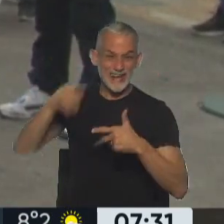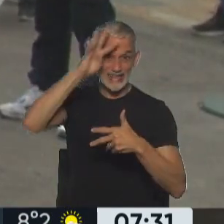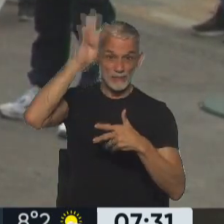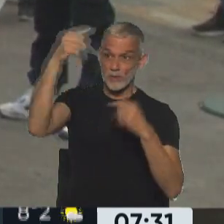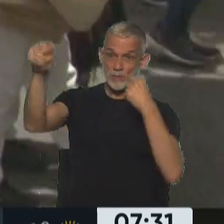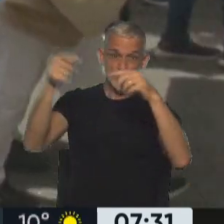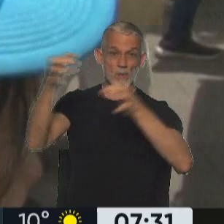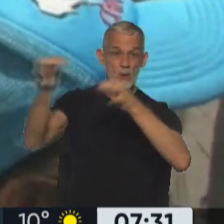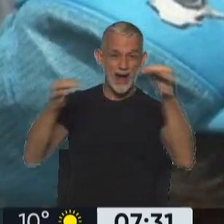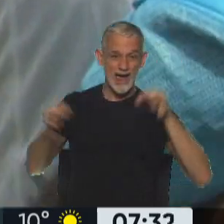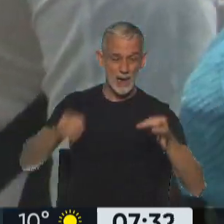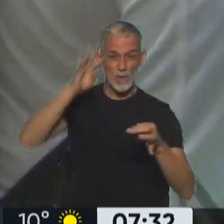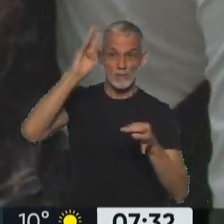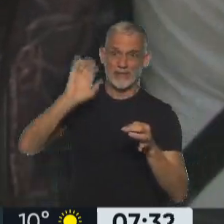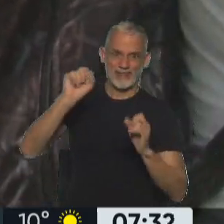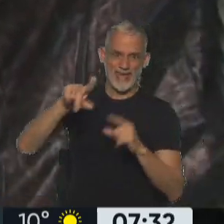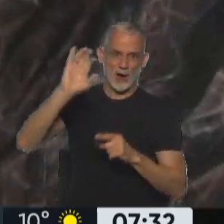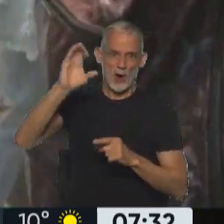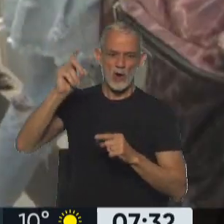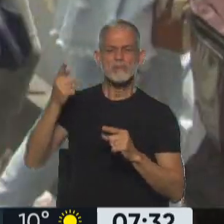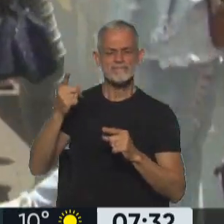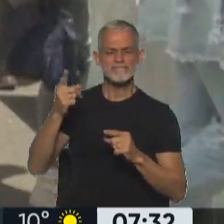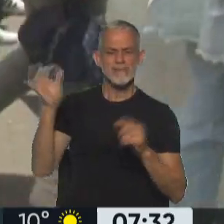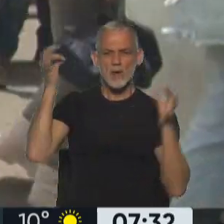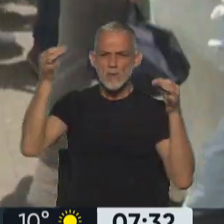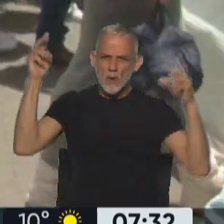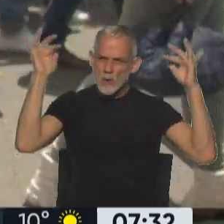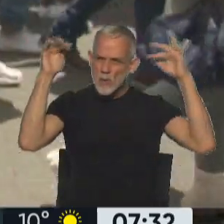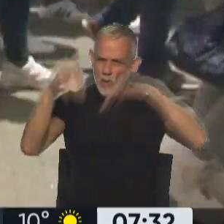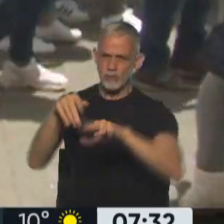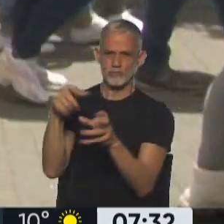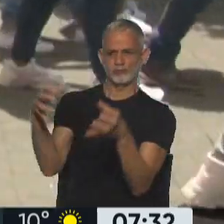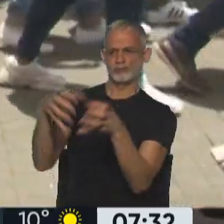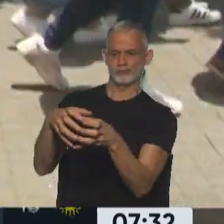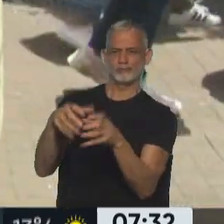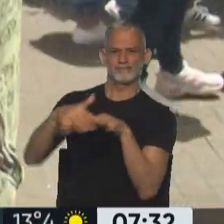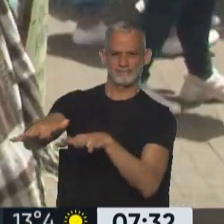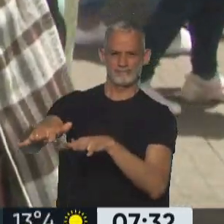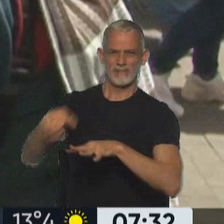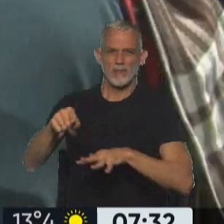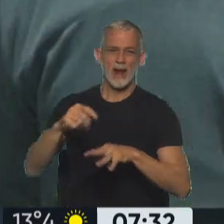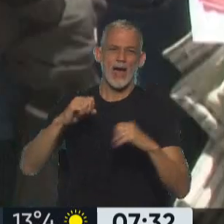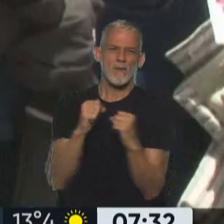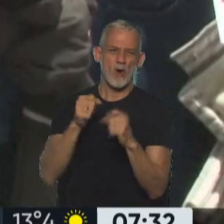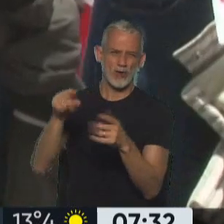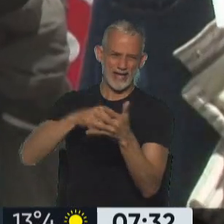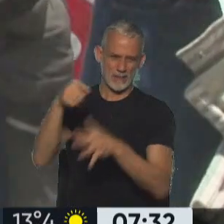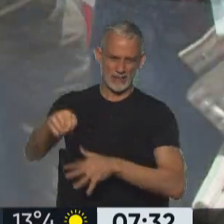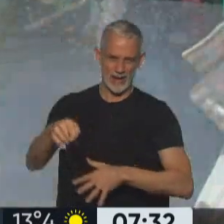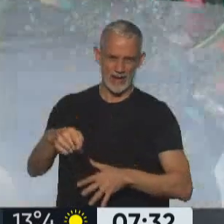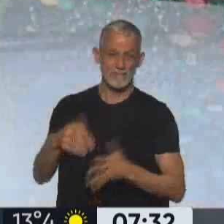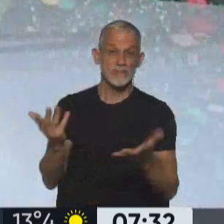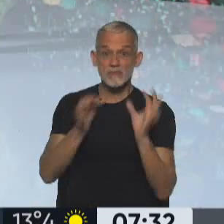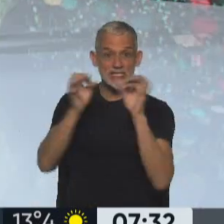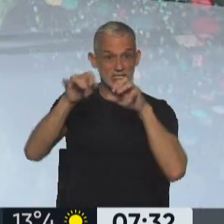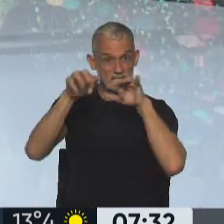los pueblos originarios de Colombia que decidieron marchar desde las comunidades hacia Bogotá. Y en este caso